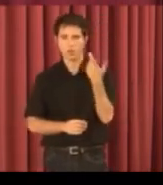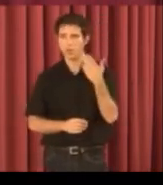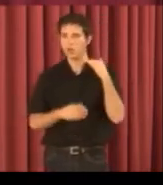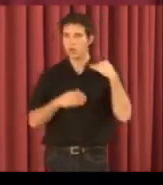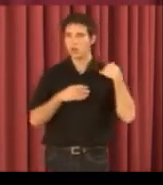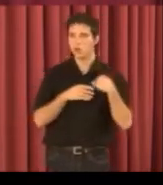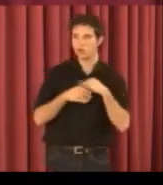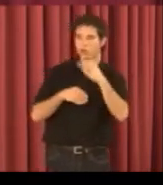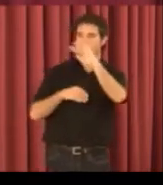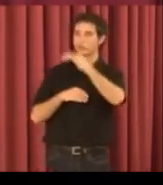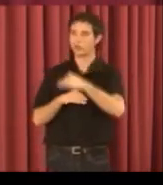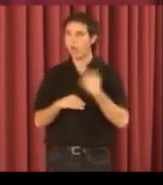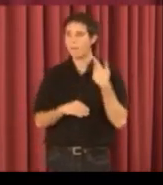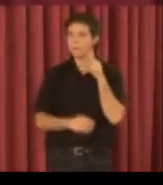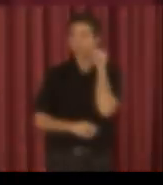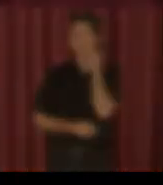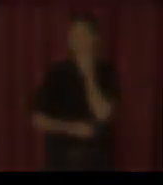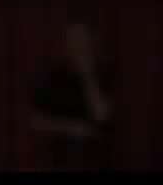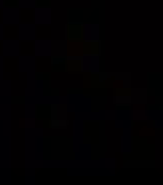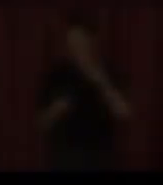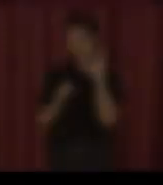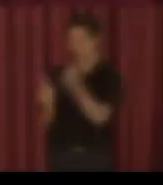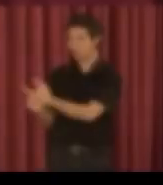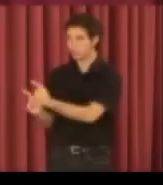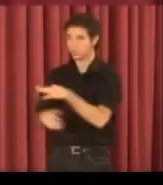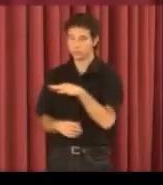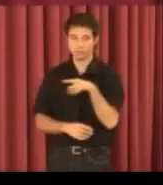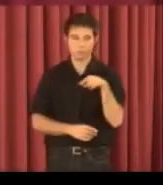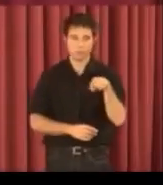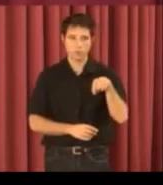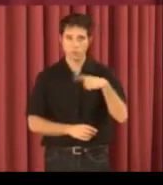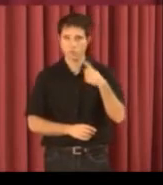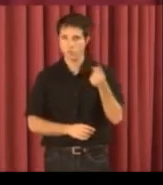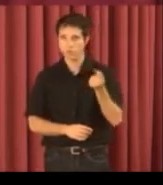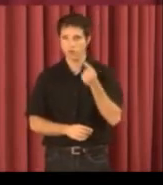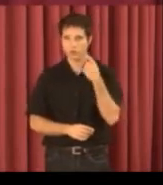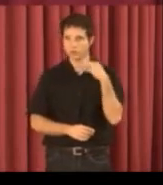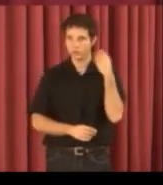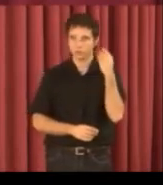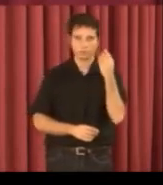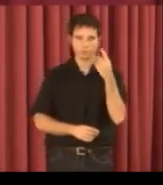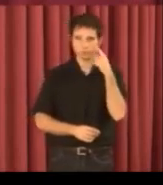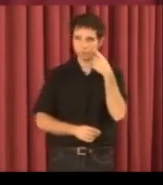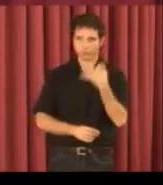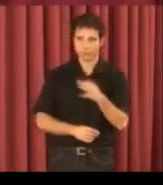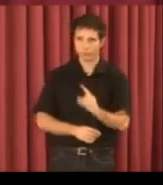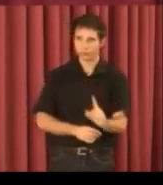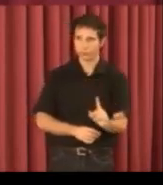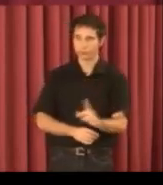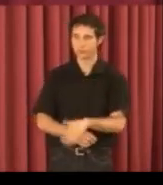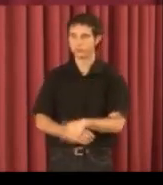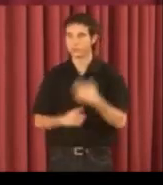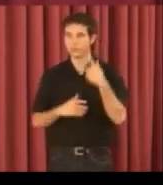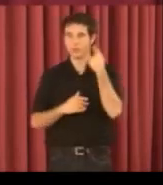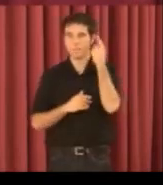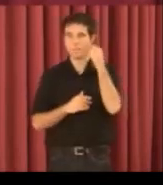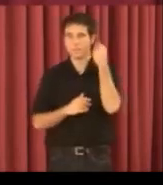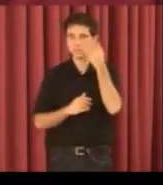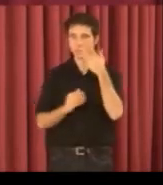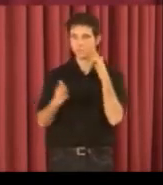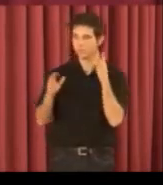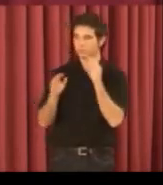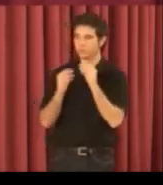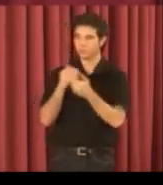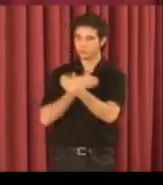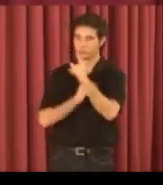Gamarra les iba a llevar por delante, que les arrastraría hasta la oposición. Y es que yo soy un tsunami, yo soy una